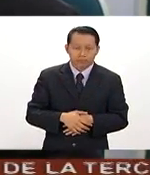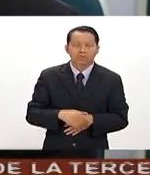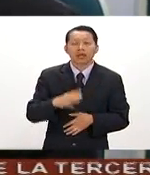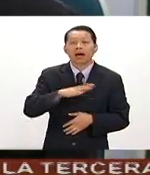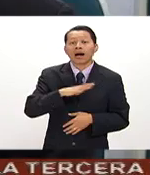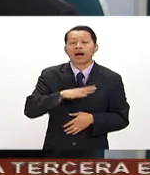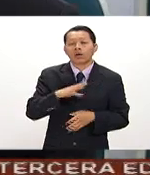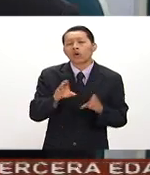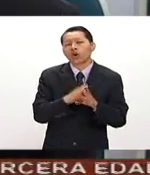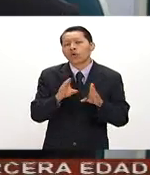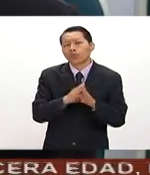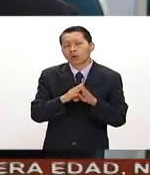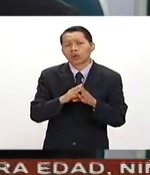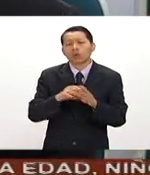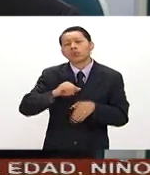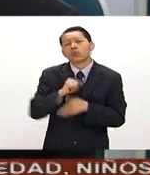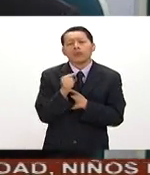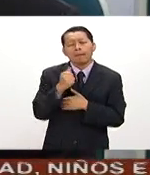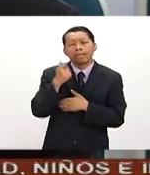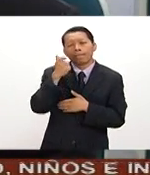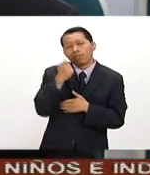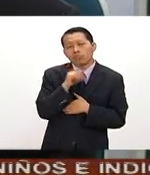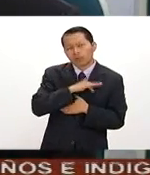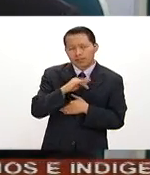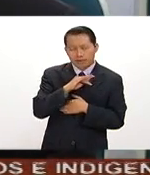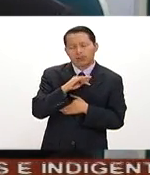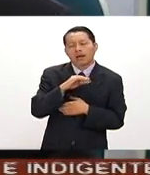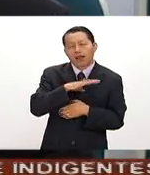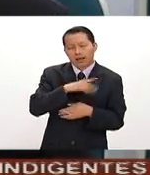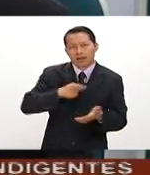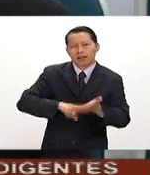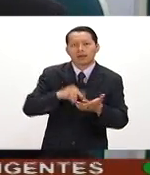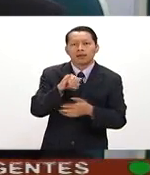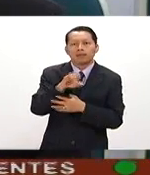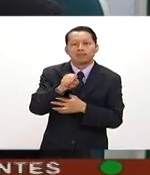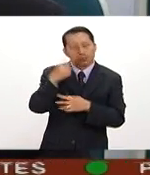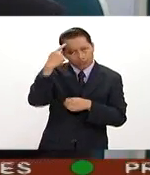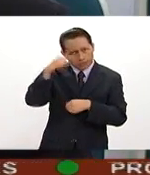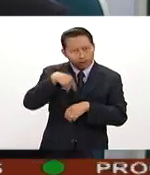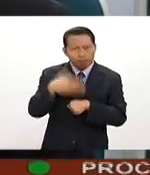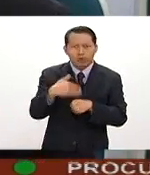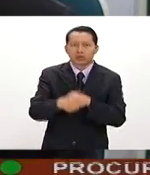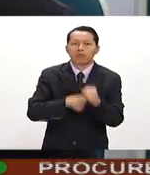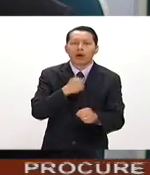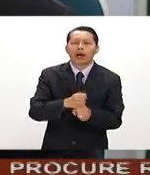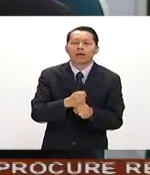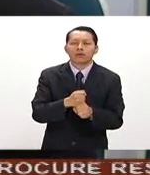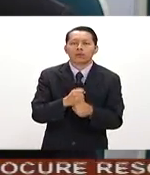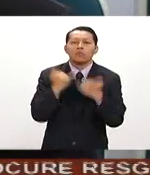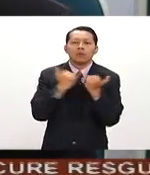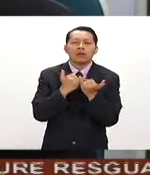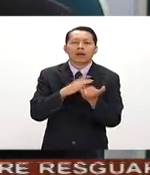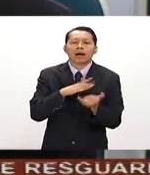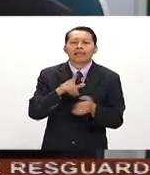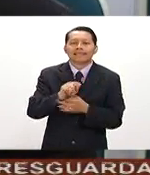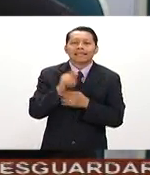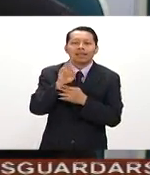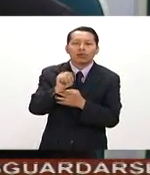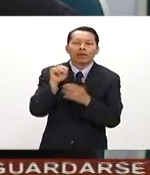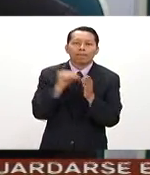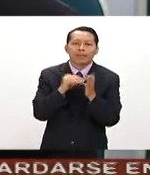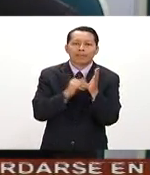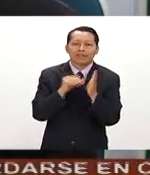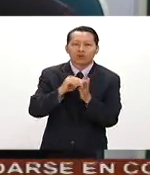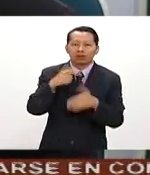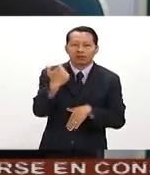Tenemos un pasivo pensionario a cargo del Instituto Mexicano del Seguro Social para el año que viene de 79,000 millones